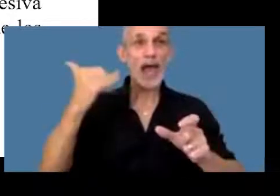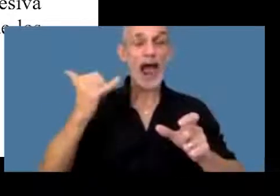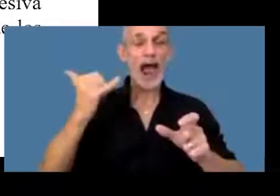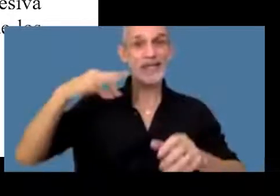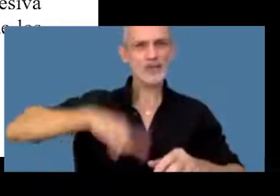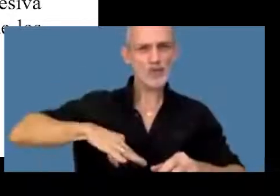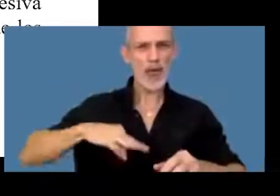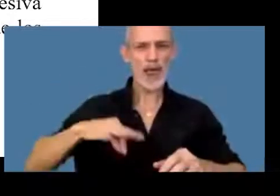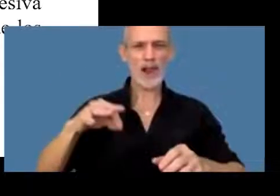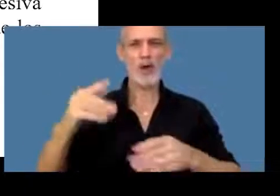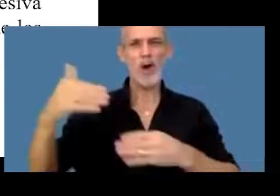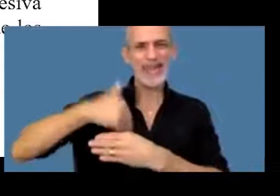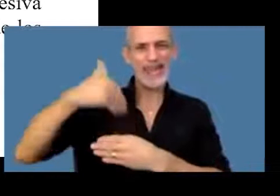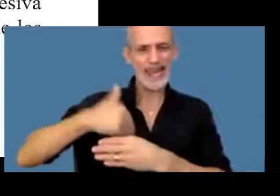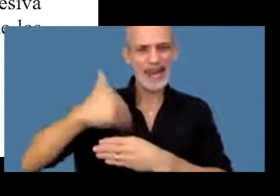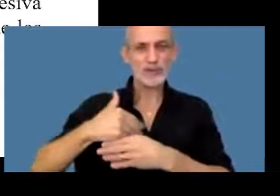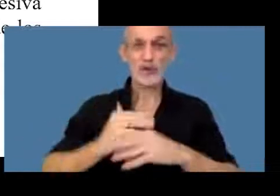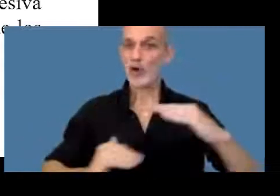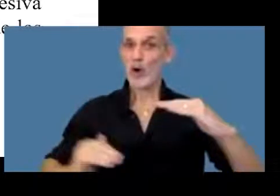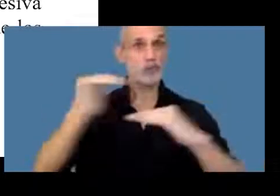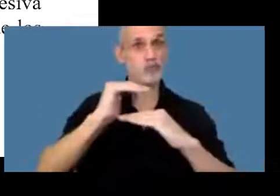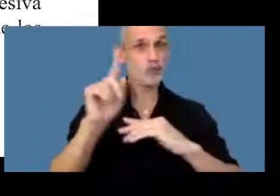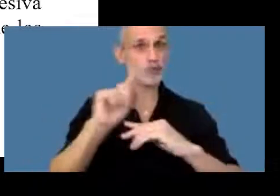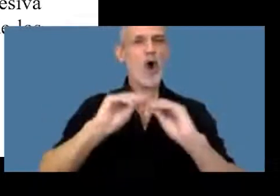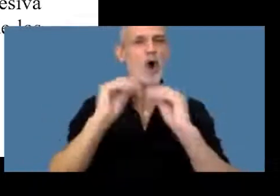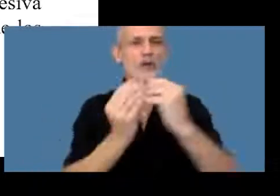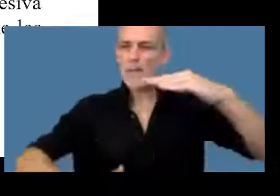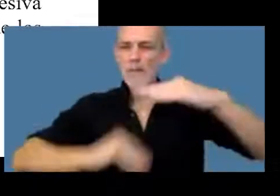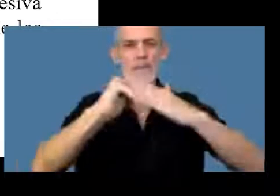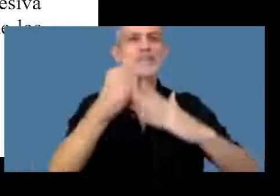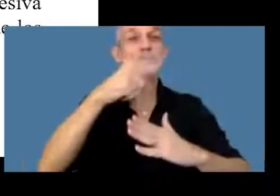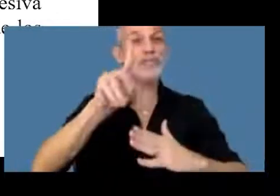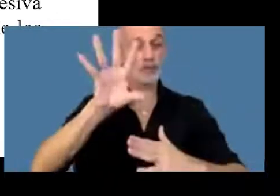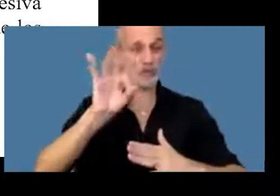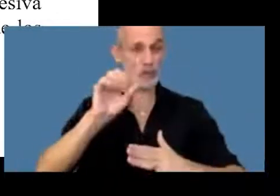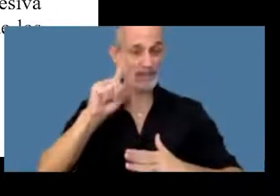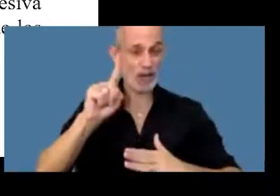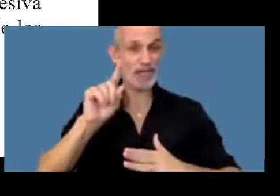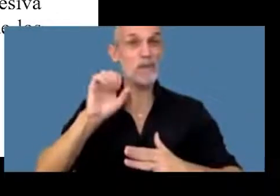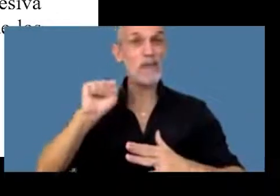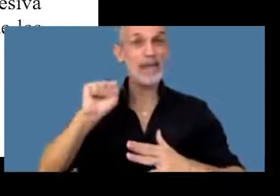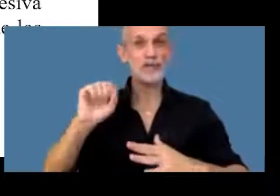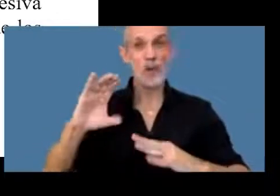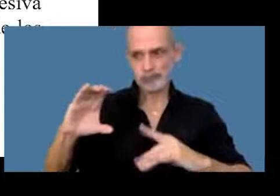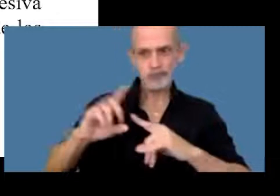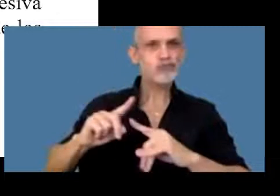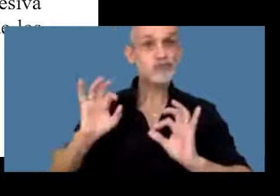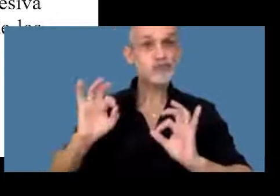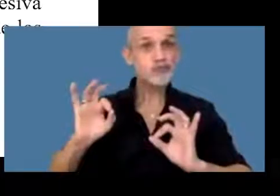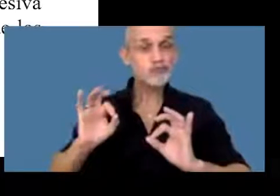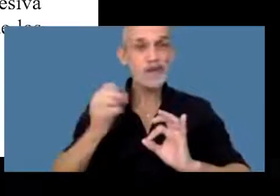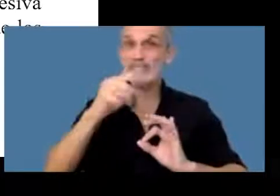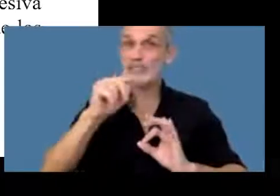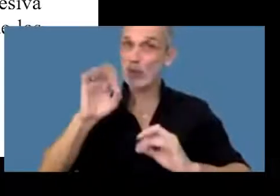y que no superen la suma de 150.000 pesos de bruto, Y ese concepto de